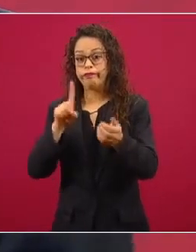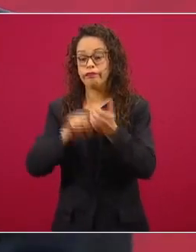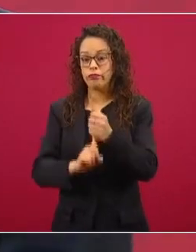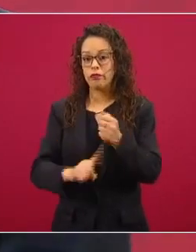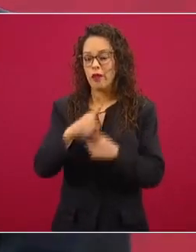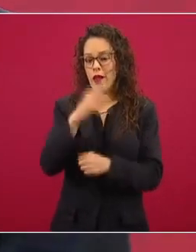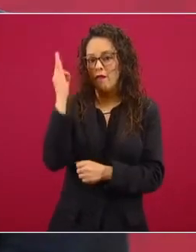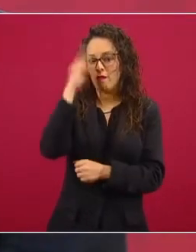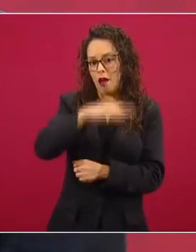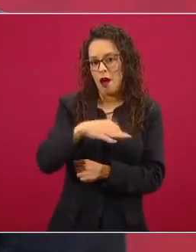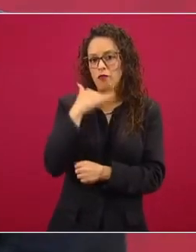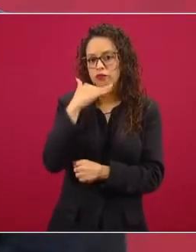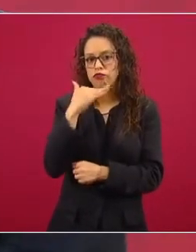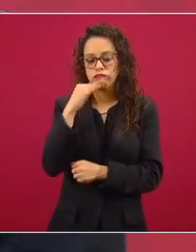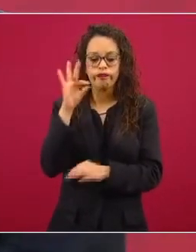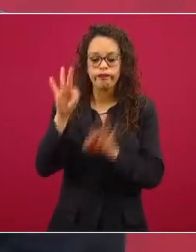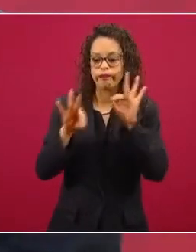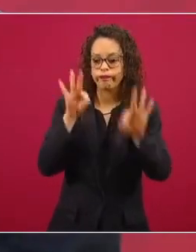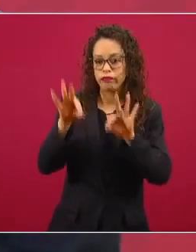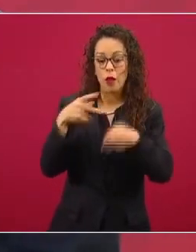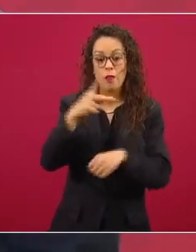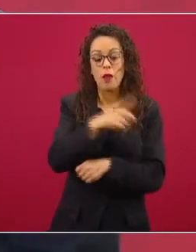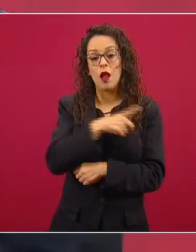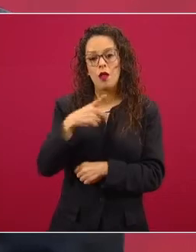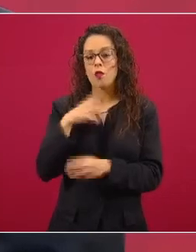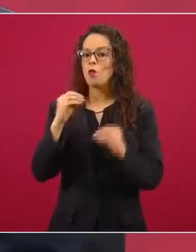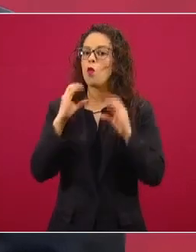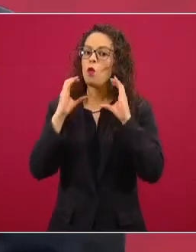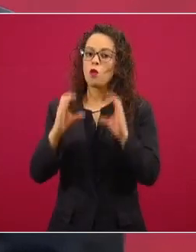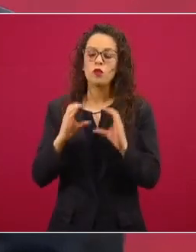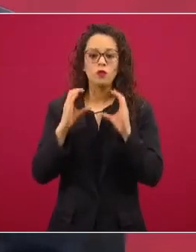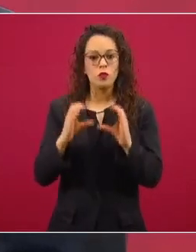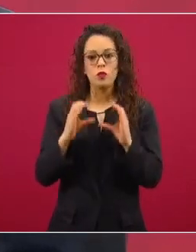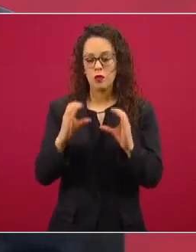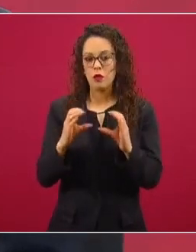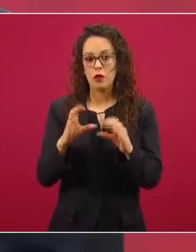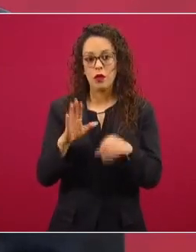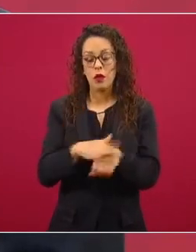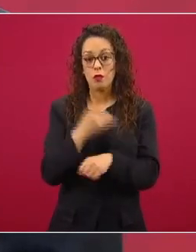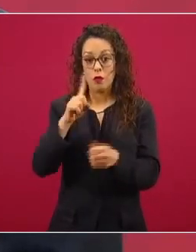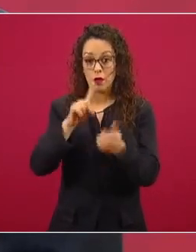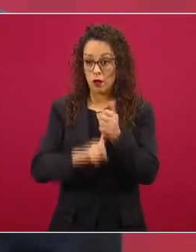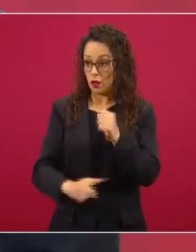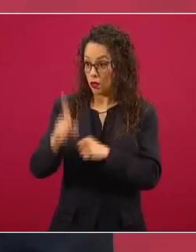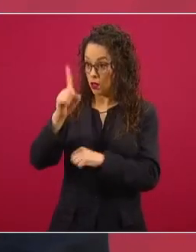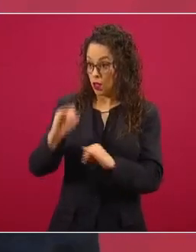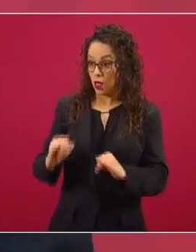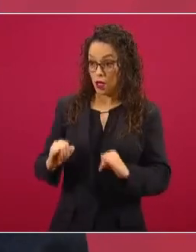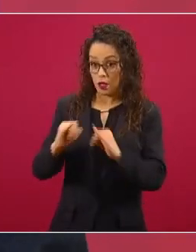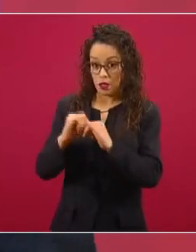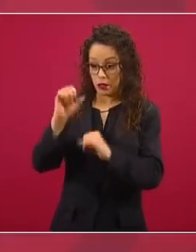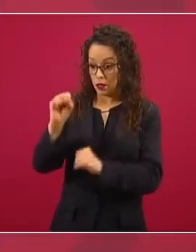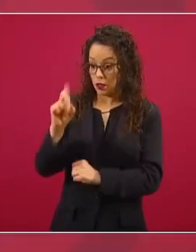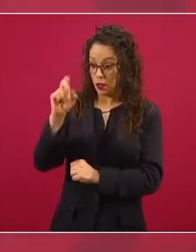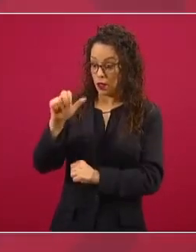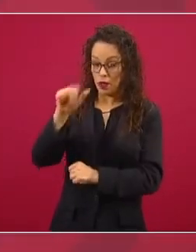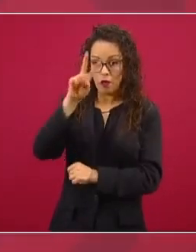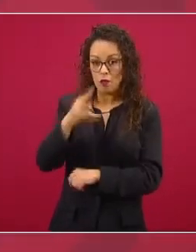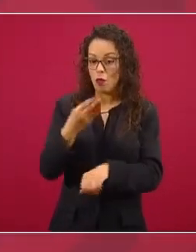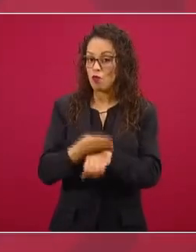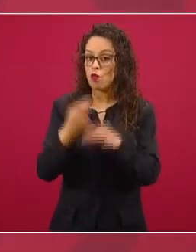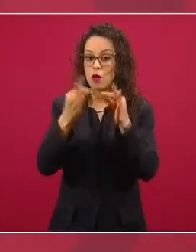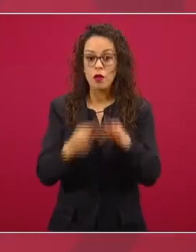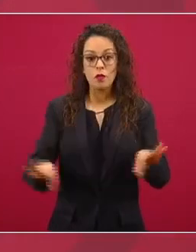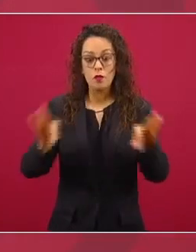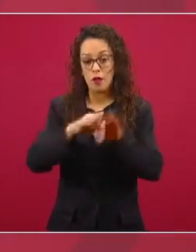Nada más que tenemos que tener cuidado y actuar con responsabilidad, porque se trata de una institución fundamental para el Estado